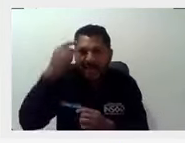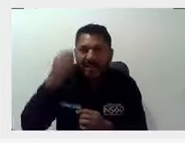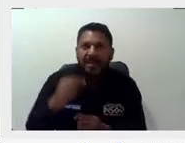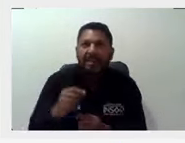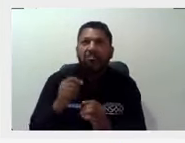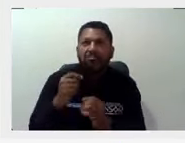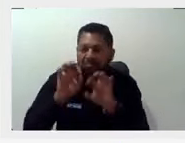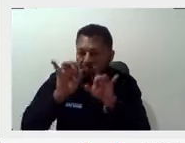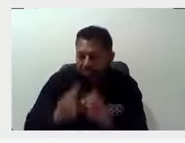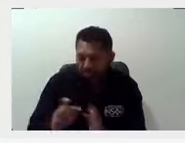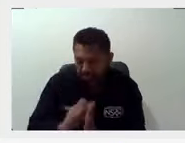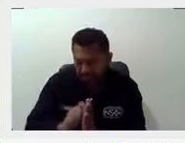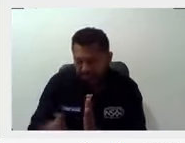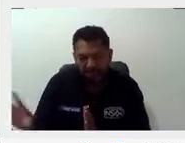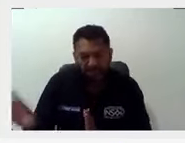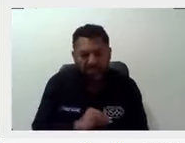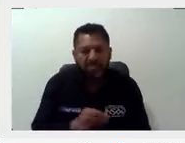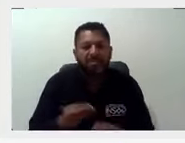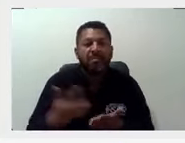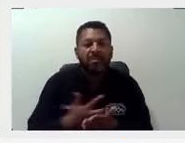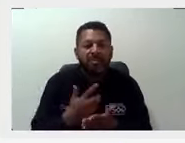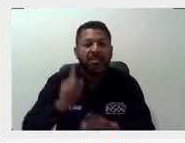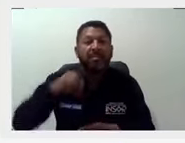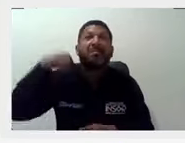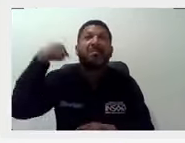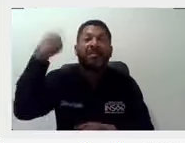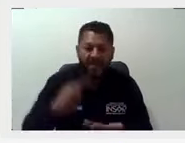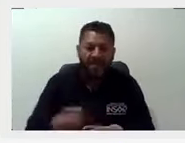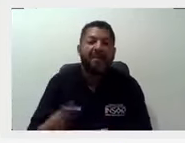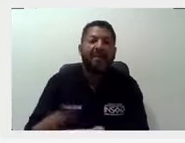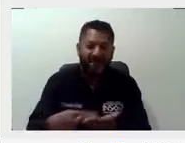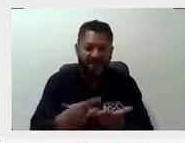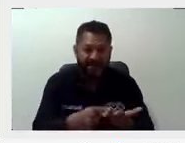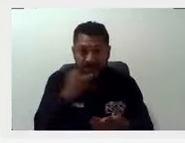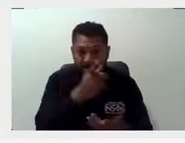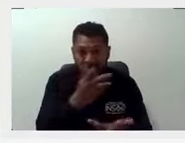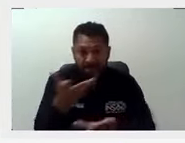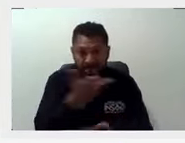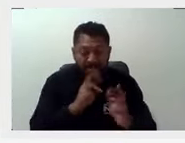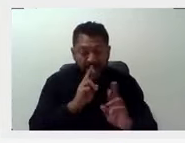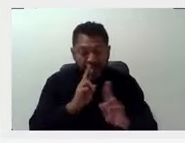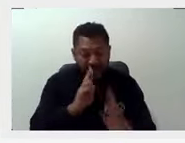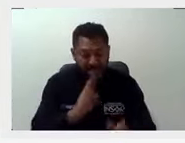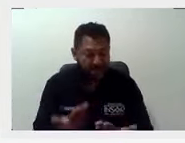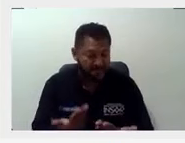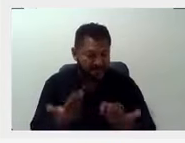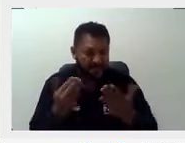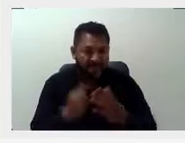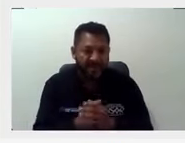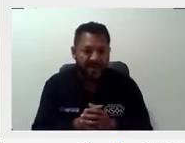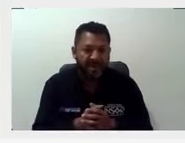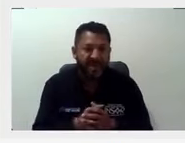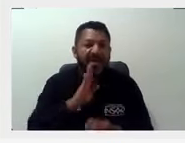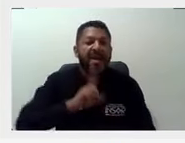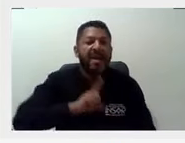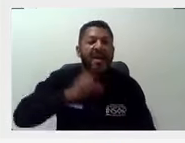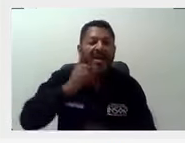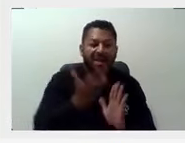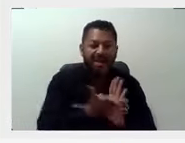este momento para poder hacer una próxima conversación con ella, que ustedes puedan estar respondiendo las preguntas, y nuestra líder de educación también, Lina